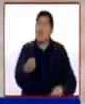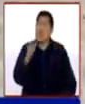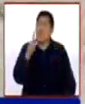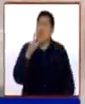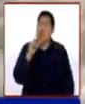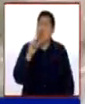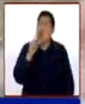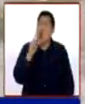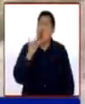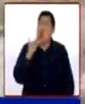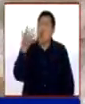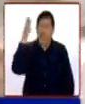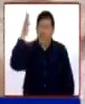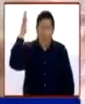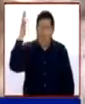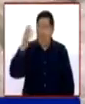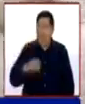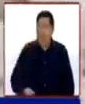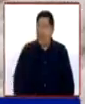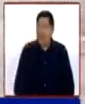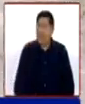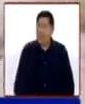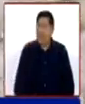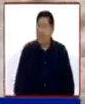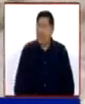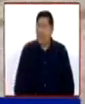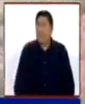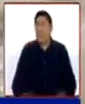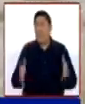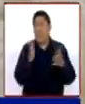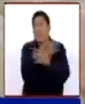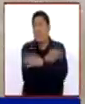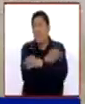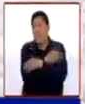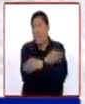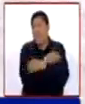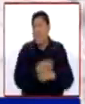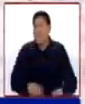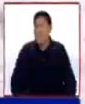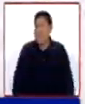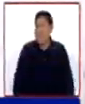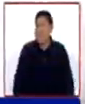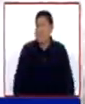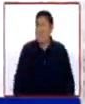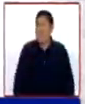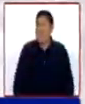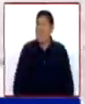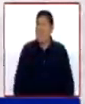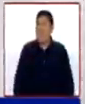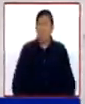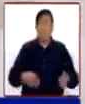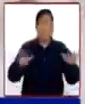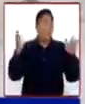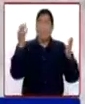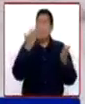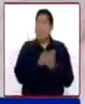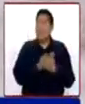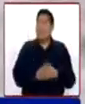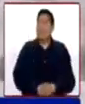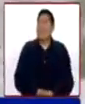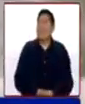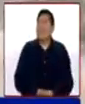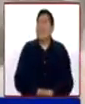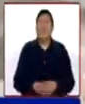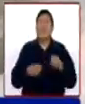Loki. El Loki. Sí, no he podido ver. No he podido. Llegamos.